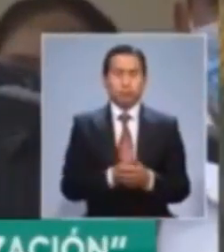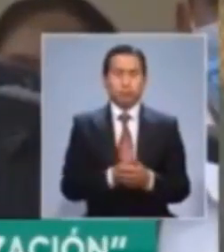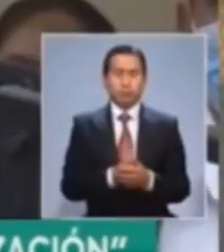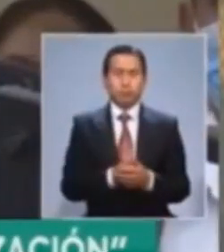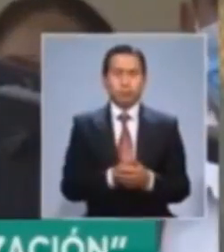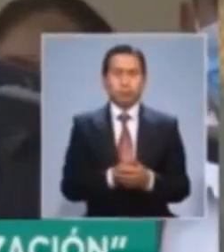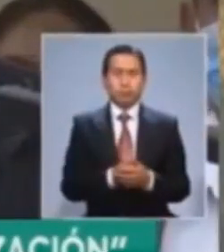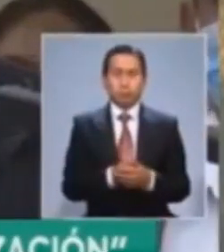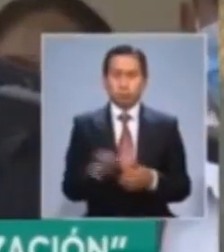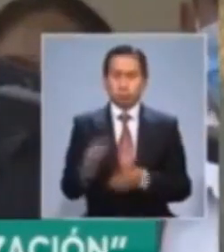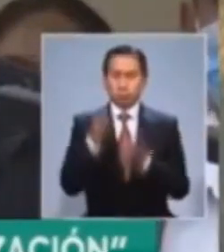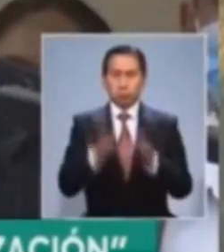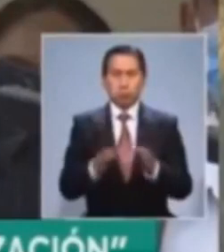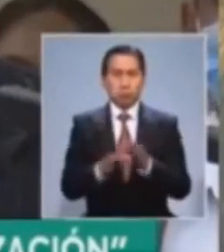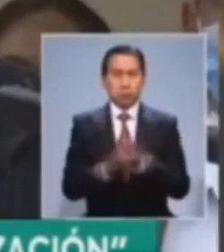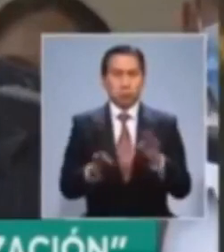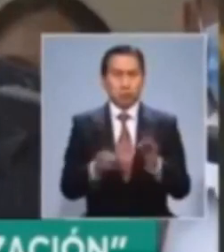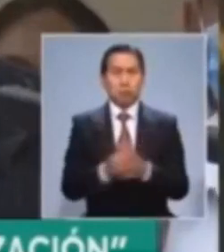No estando de ministro,